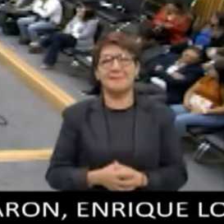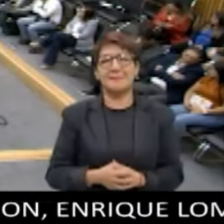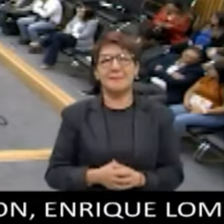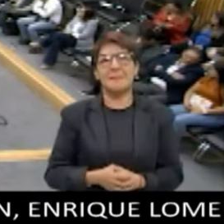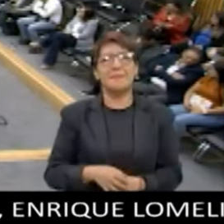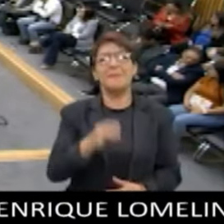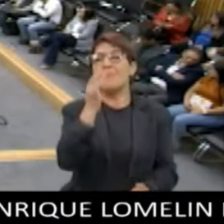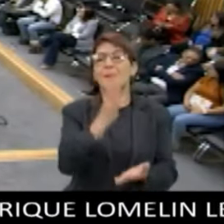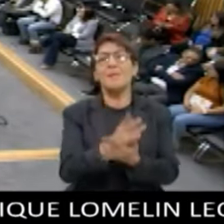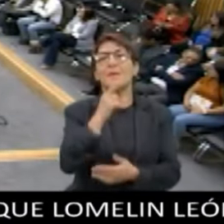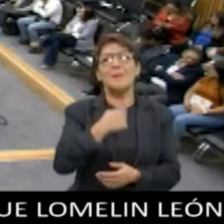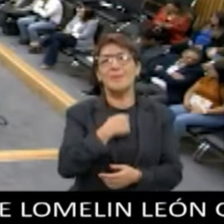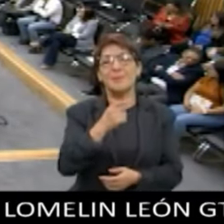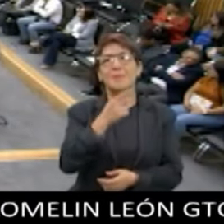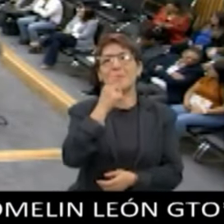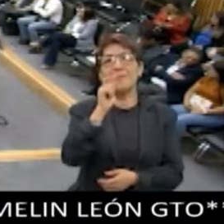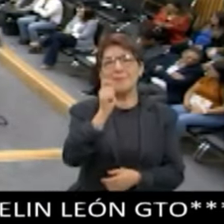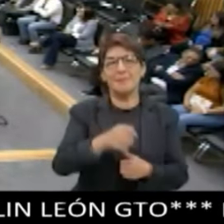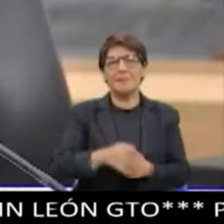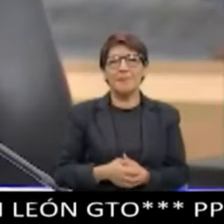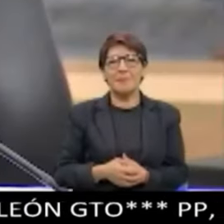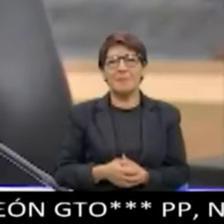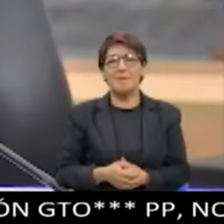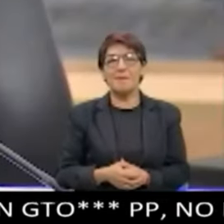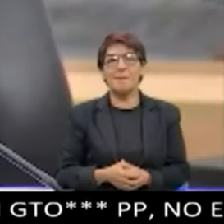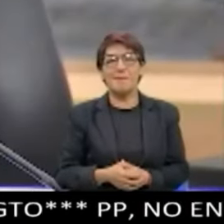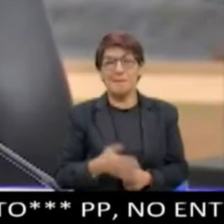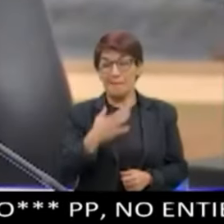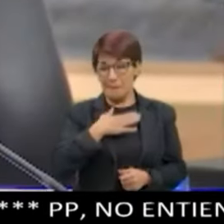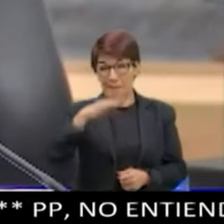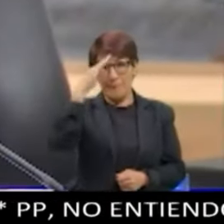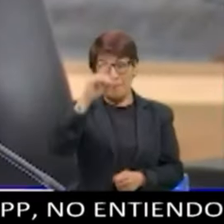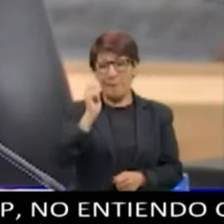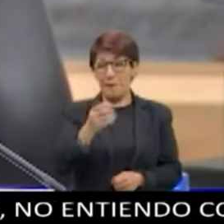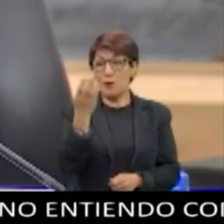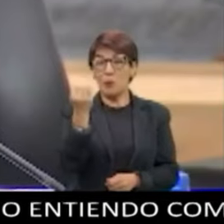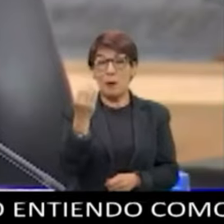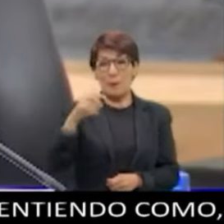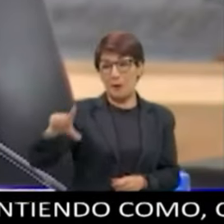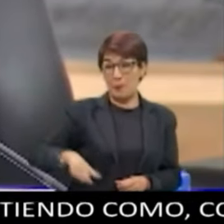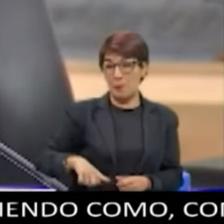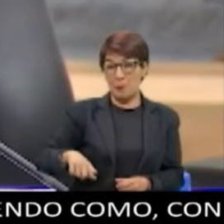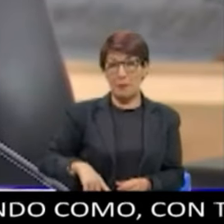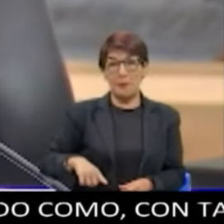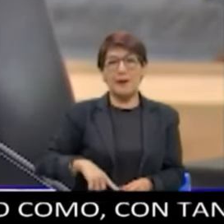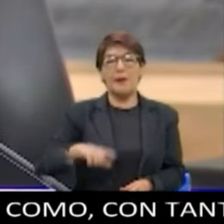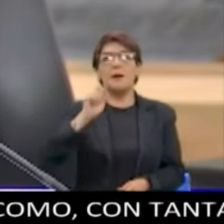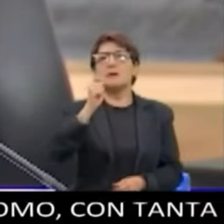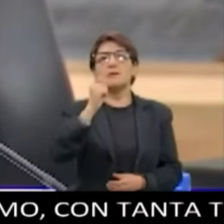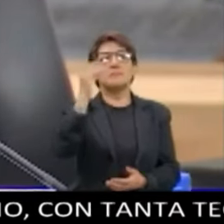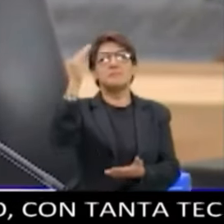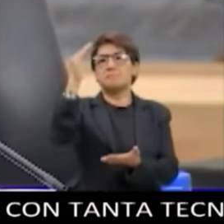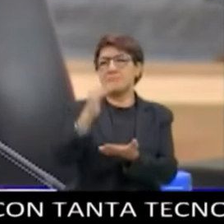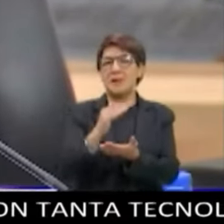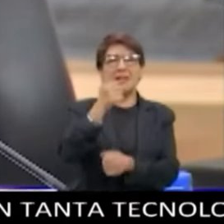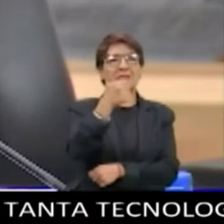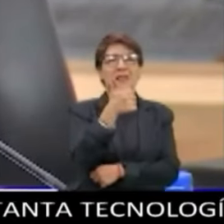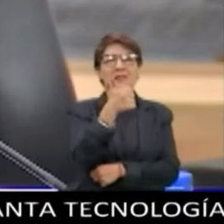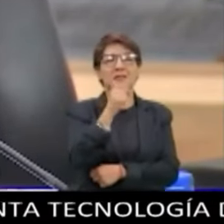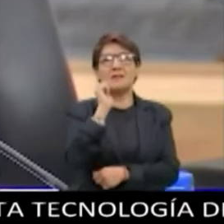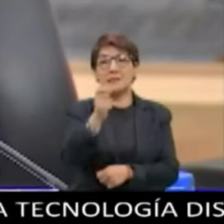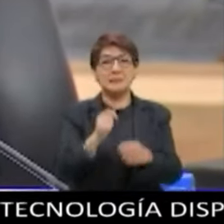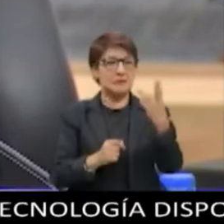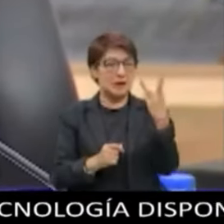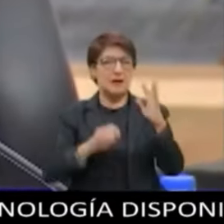que el tema de las encargad duría no es nuevo en el instituto existe de que desde que este se creó como instituto